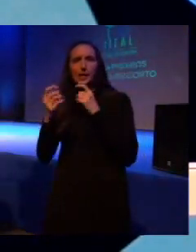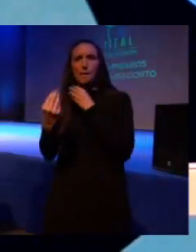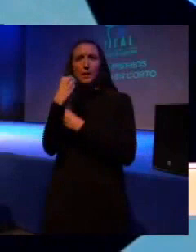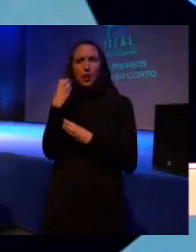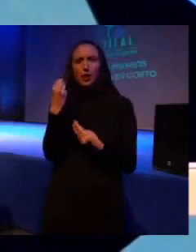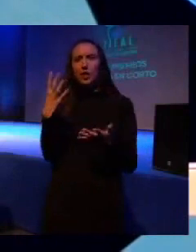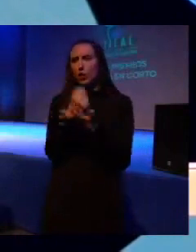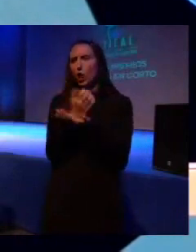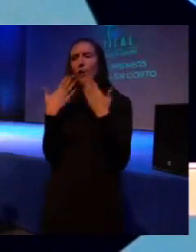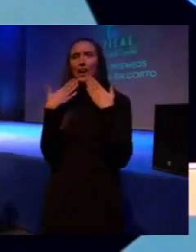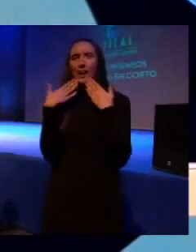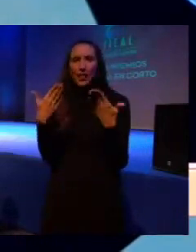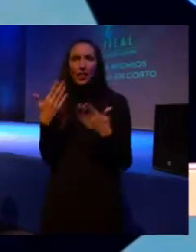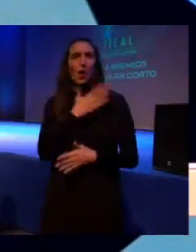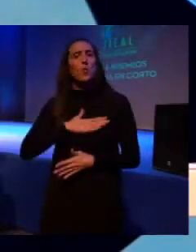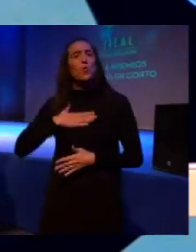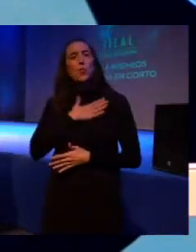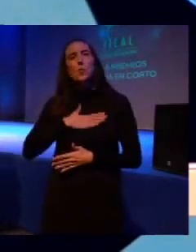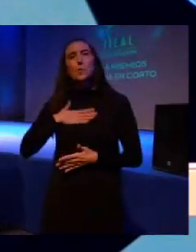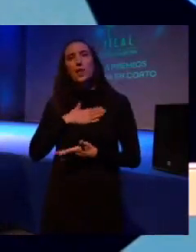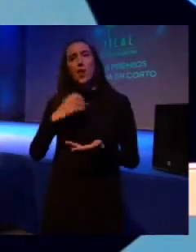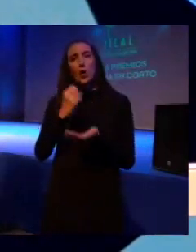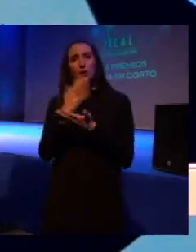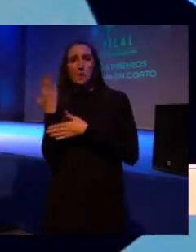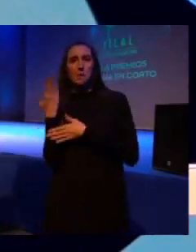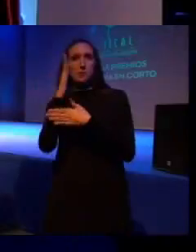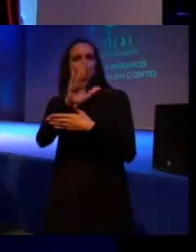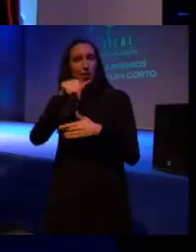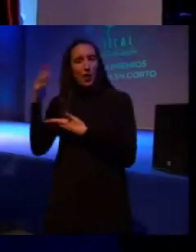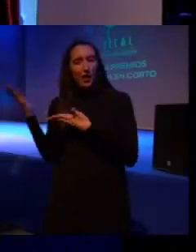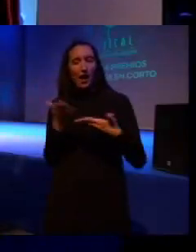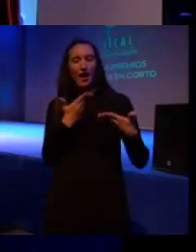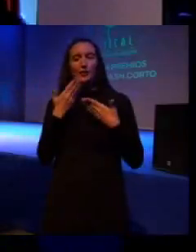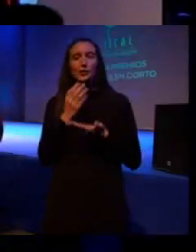todos, gracias. Un placer volver a ser vuestra maestra de ceremonias,